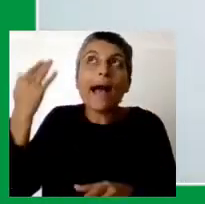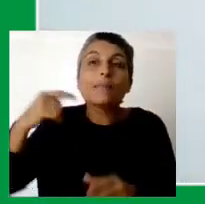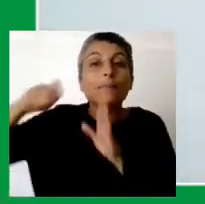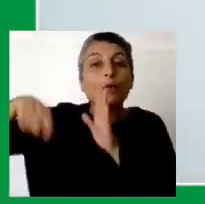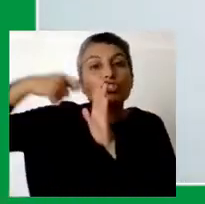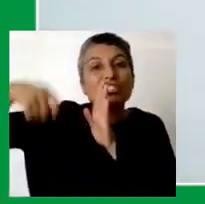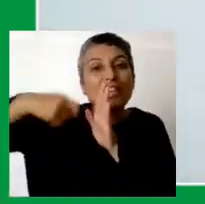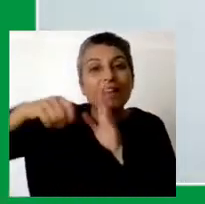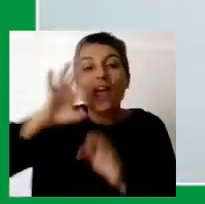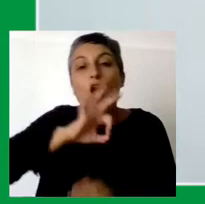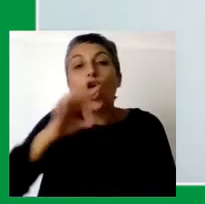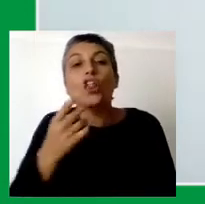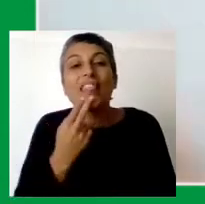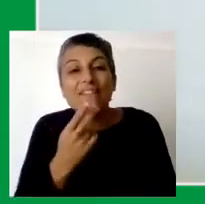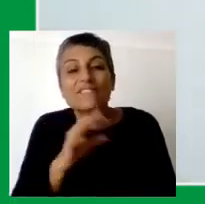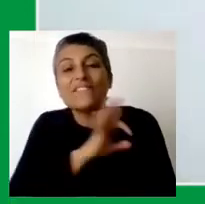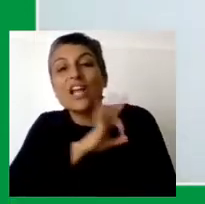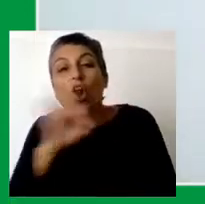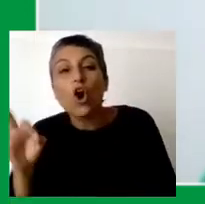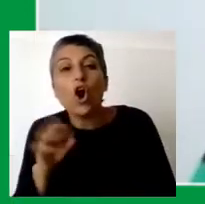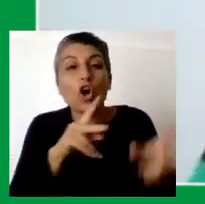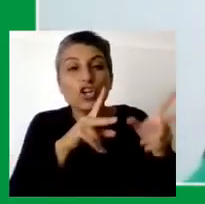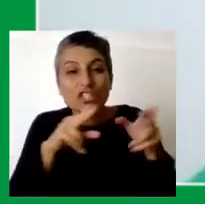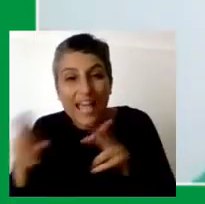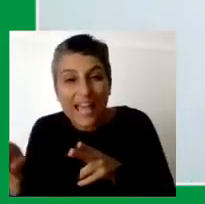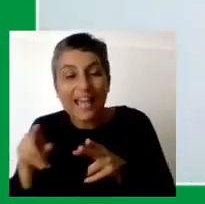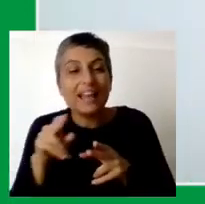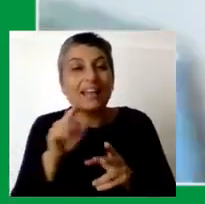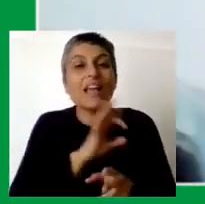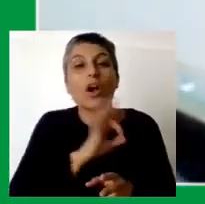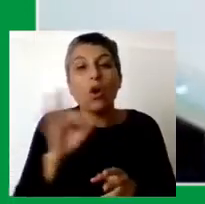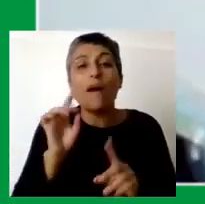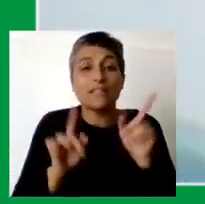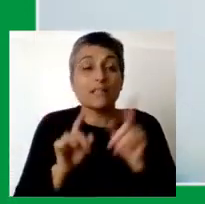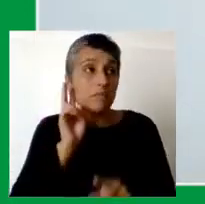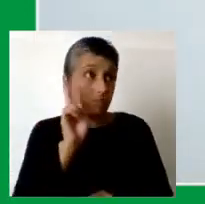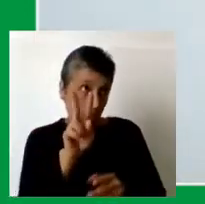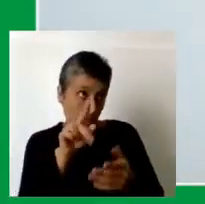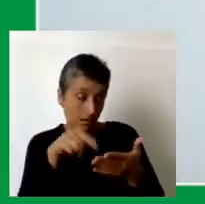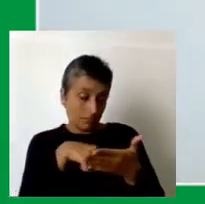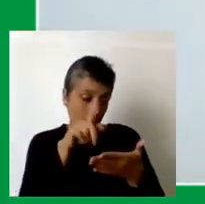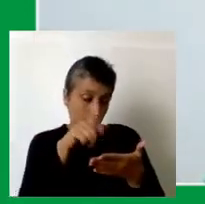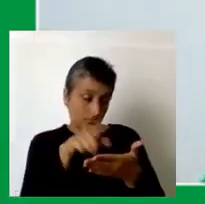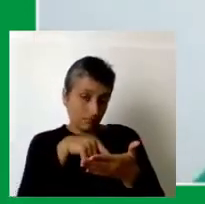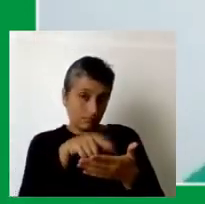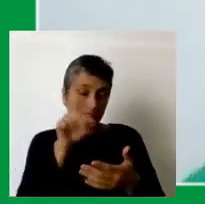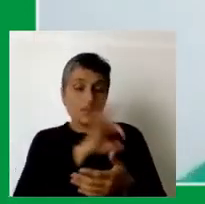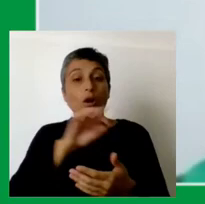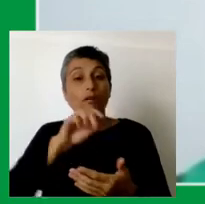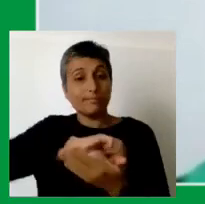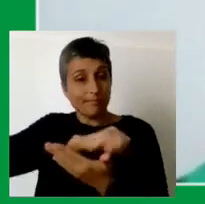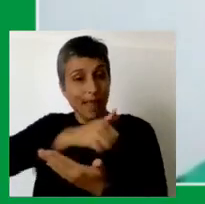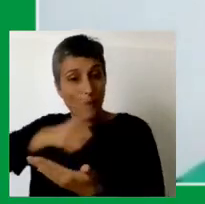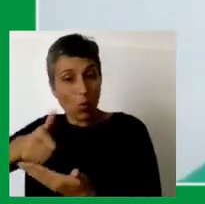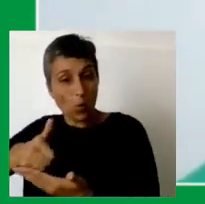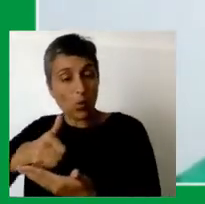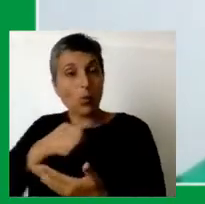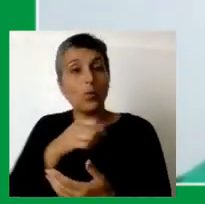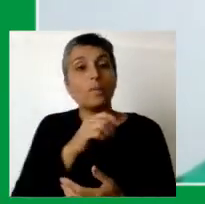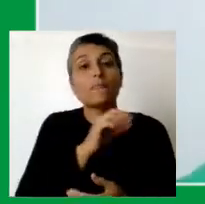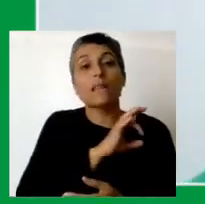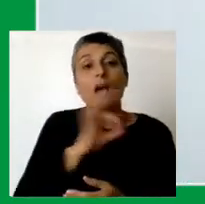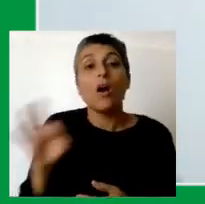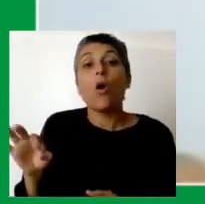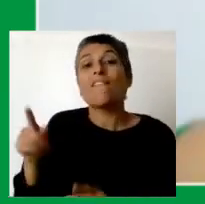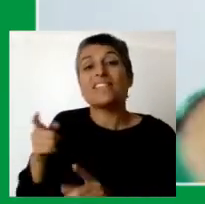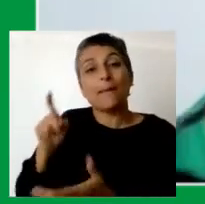cuando miramos en Netflix, que mientras miramos una serie estamos revisando también el celular, damos un like y tenemos por ahí un podcast que lo